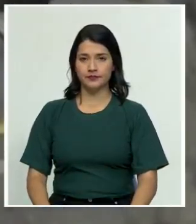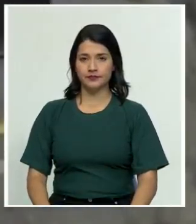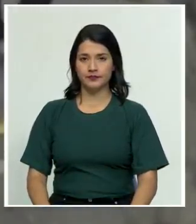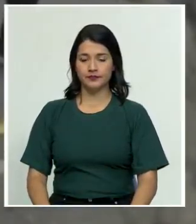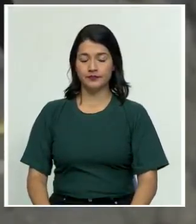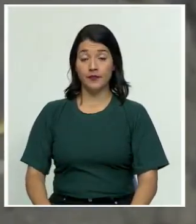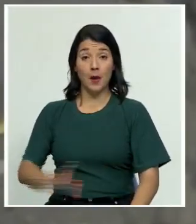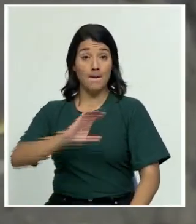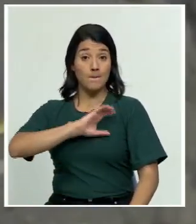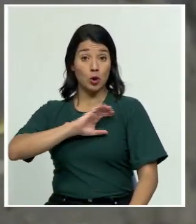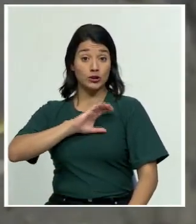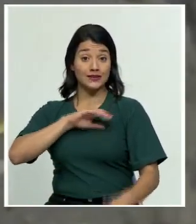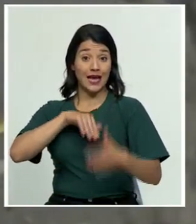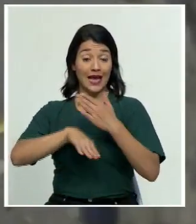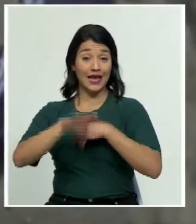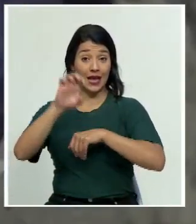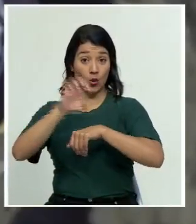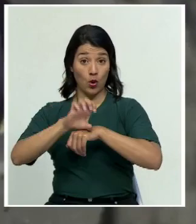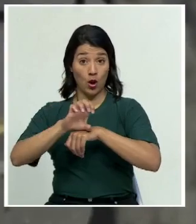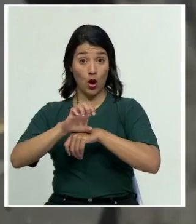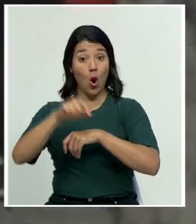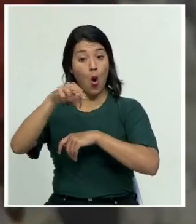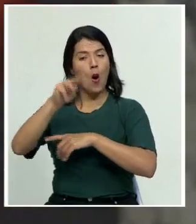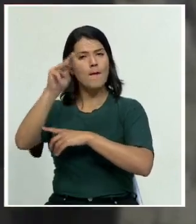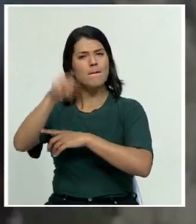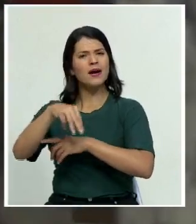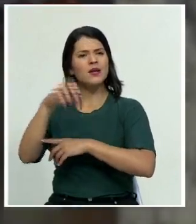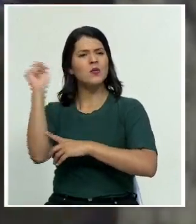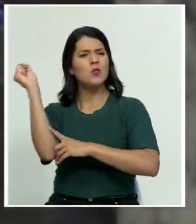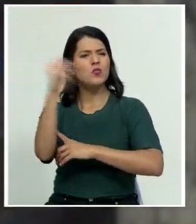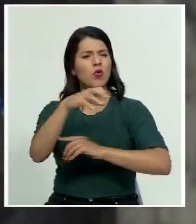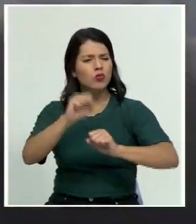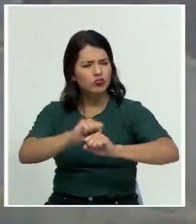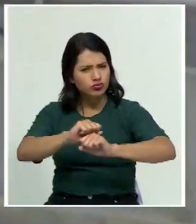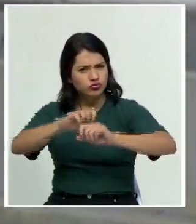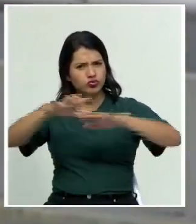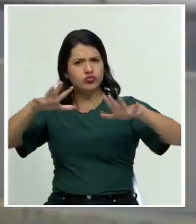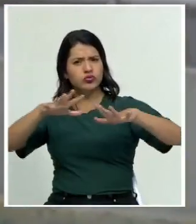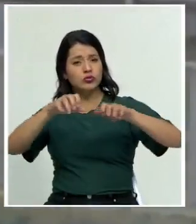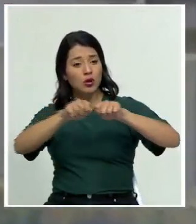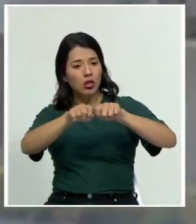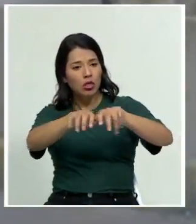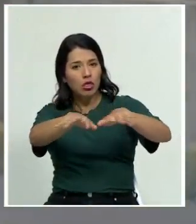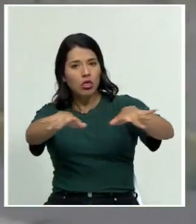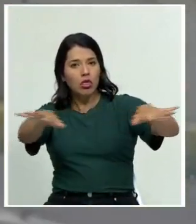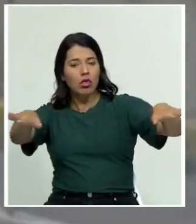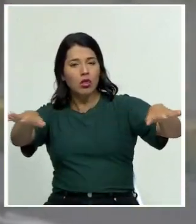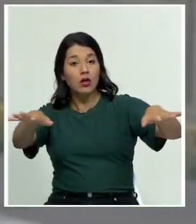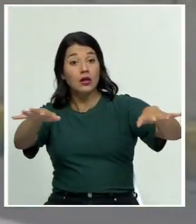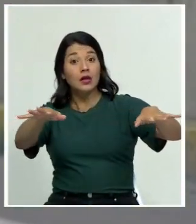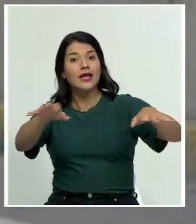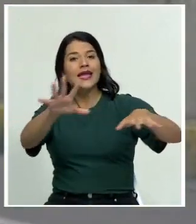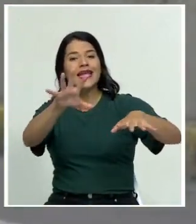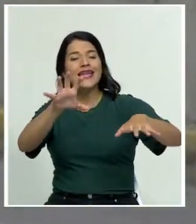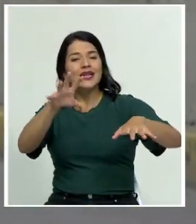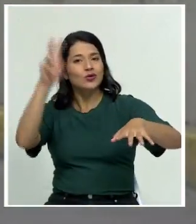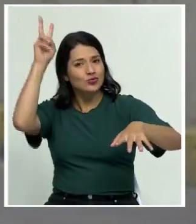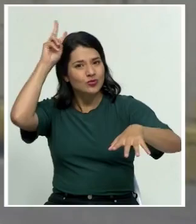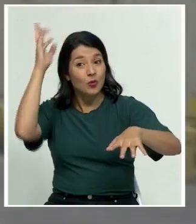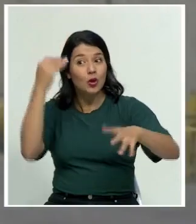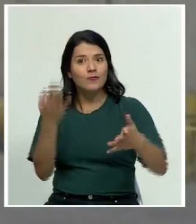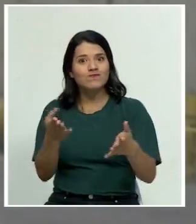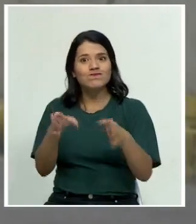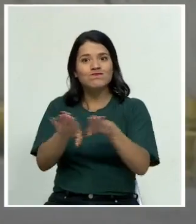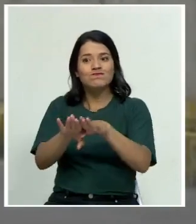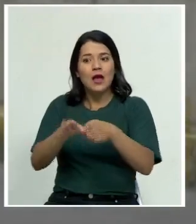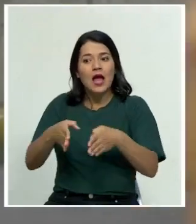La policía ecuatoriana dispersó el martes con gases lacrimógenos a unos 500 indígenas que bloquearon una importante avenida de Quito.